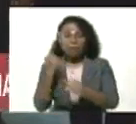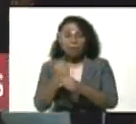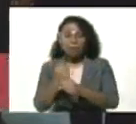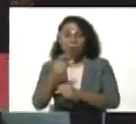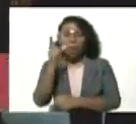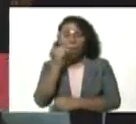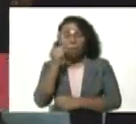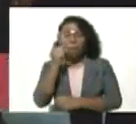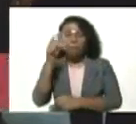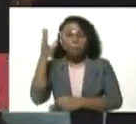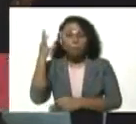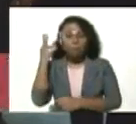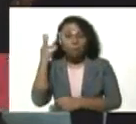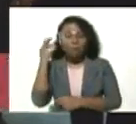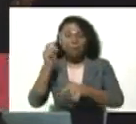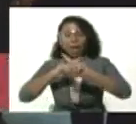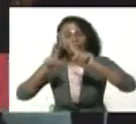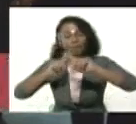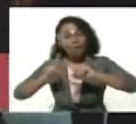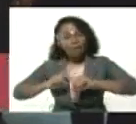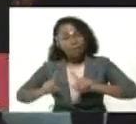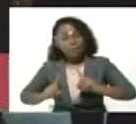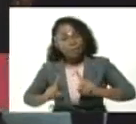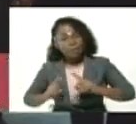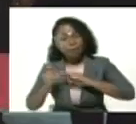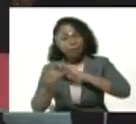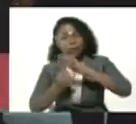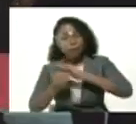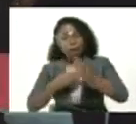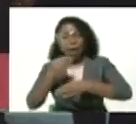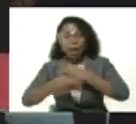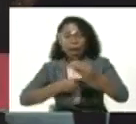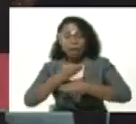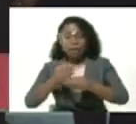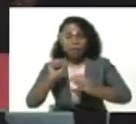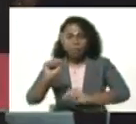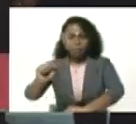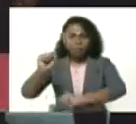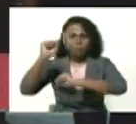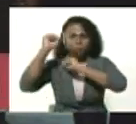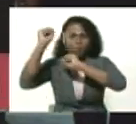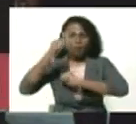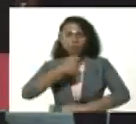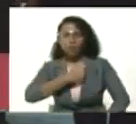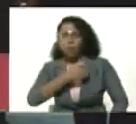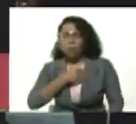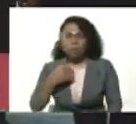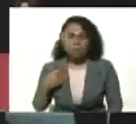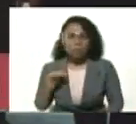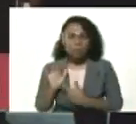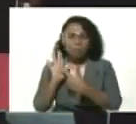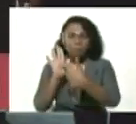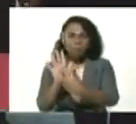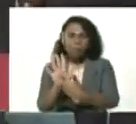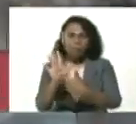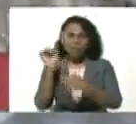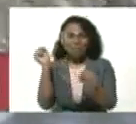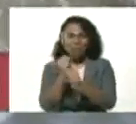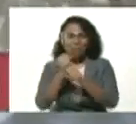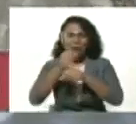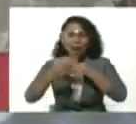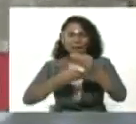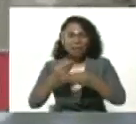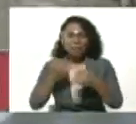hombres y mujeres de las distintas instituciones que han sido unos héroes. Yo quiero resaltar el trabajo que están